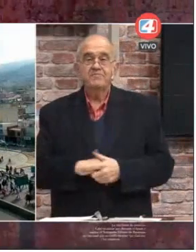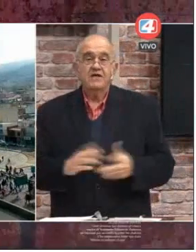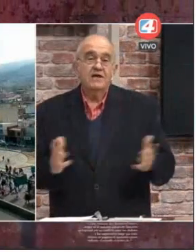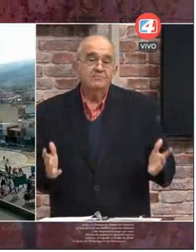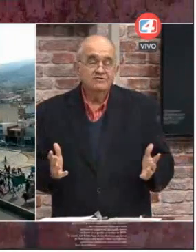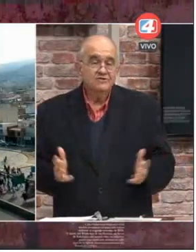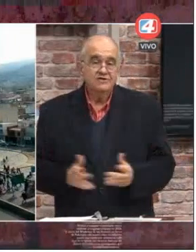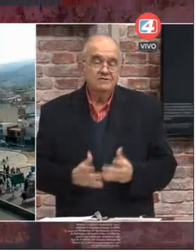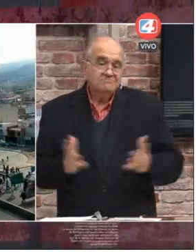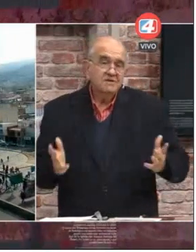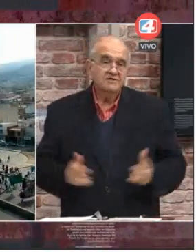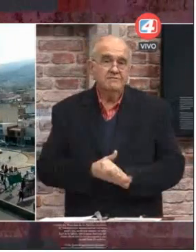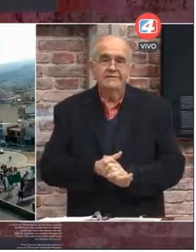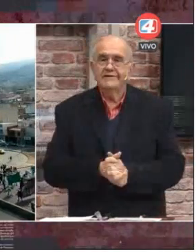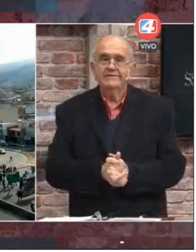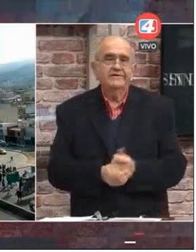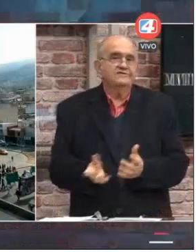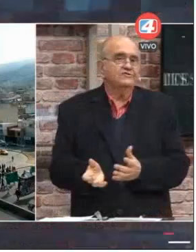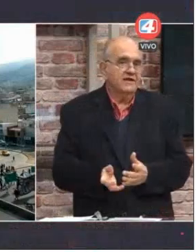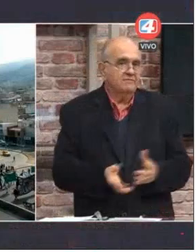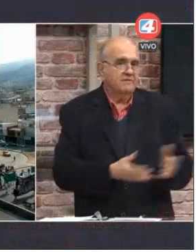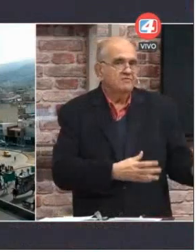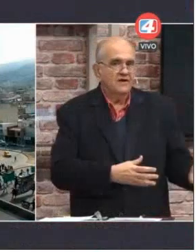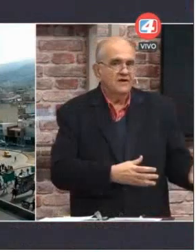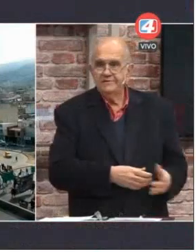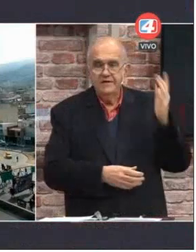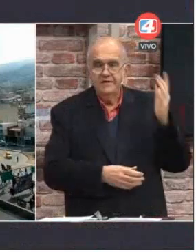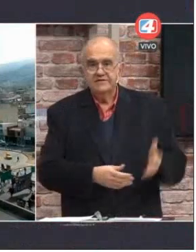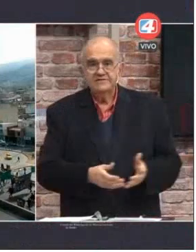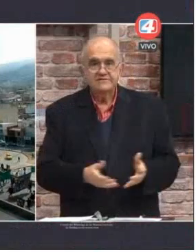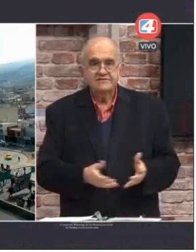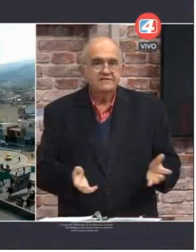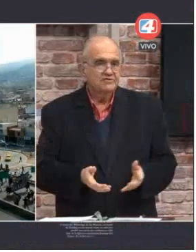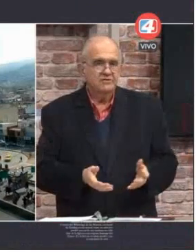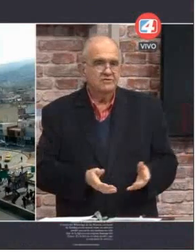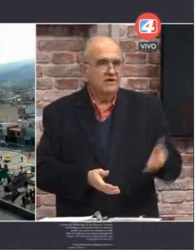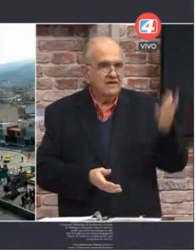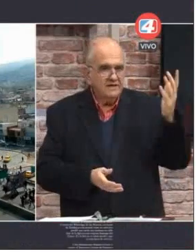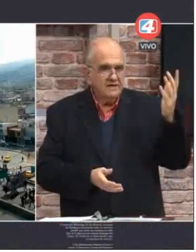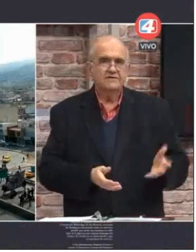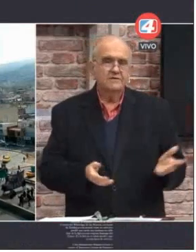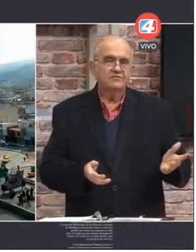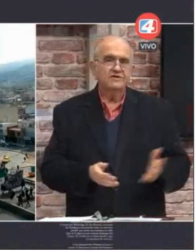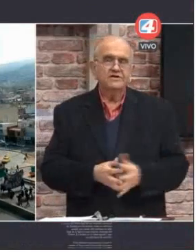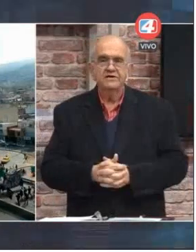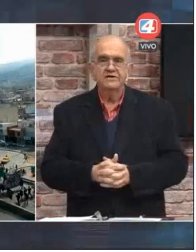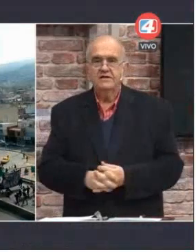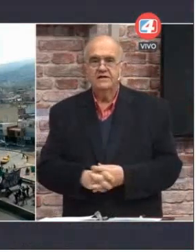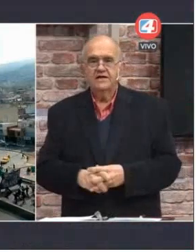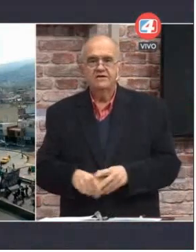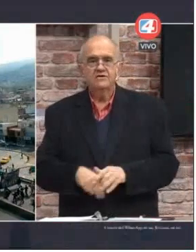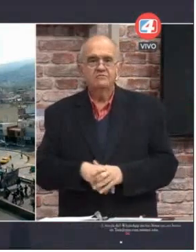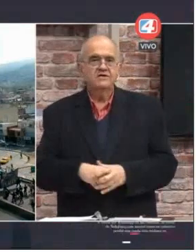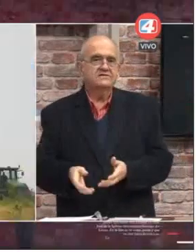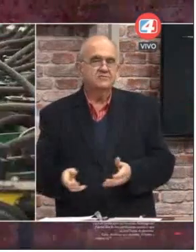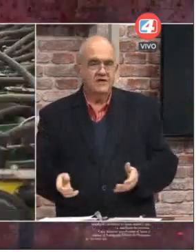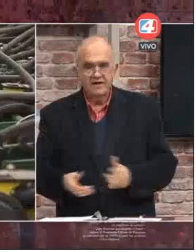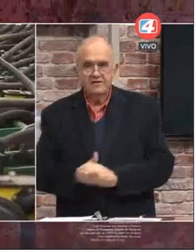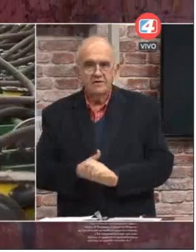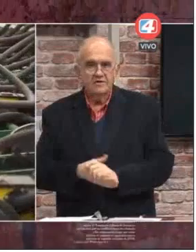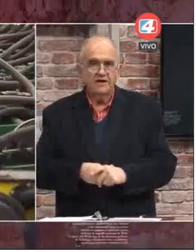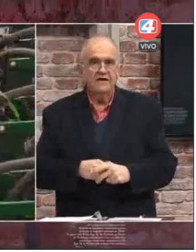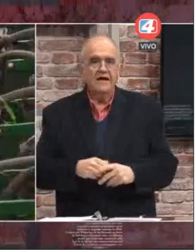en las producciones lamentablemente a ver en soja nada más hemos caído de 60 millones de toneladas que sabíamos tener en el año 2015